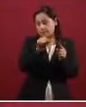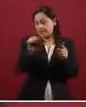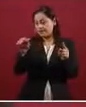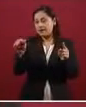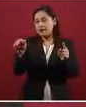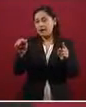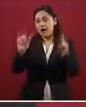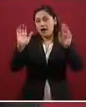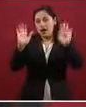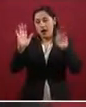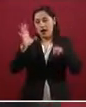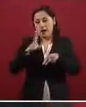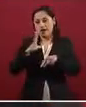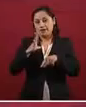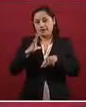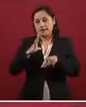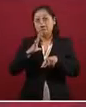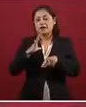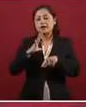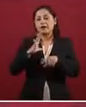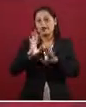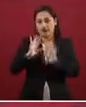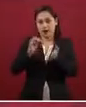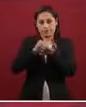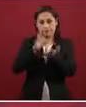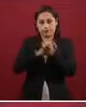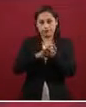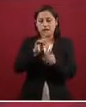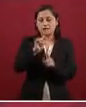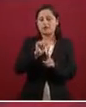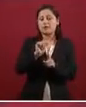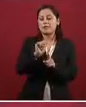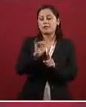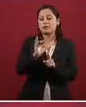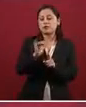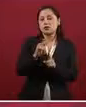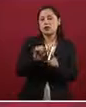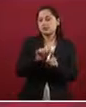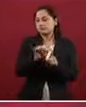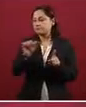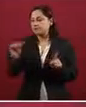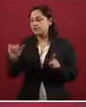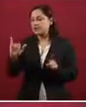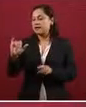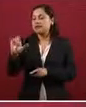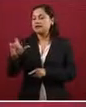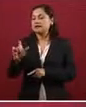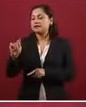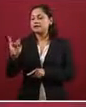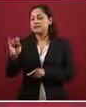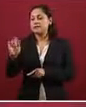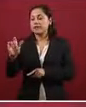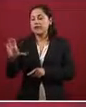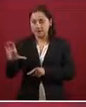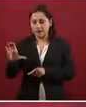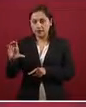pública de Tapachula a Ixtepec y Salina